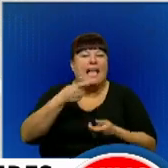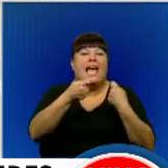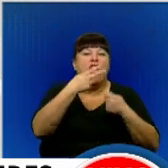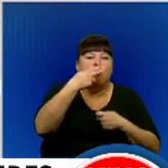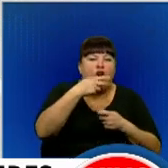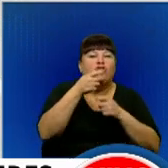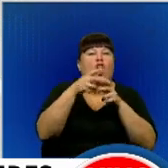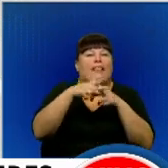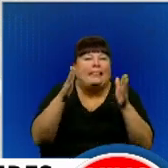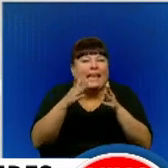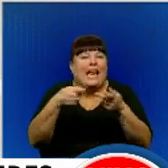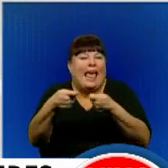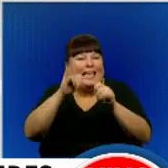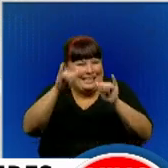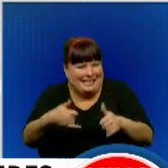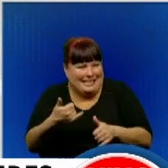talleres comercios